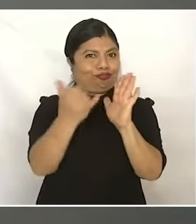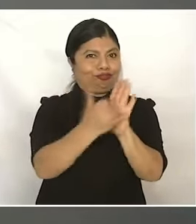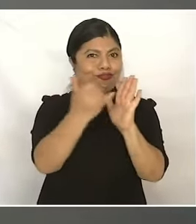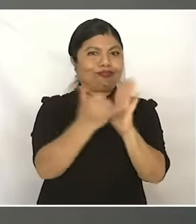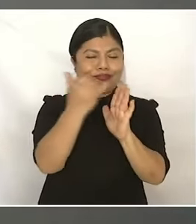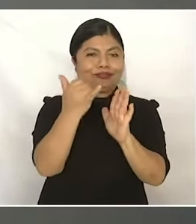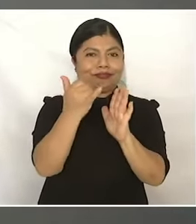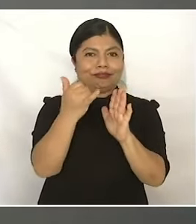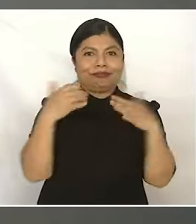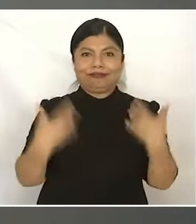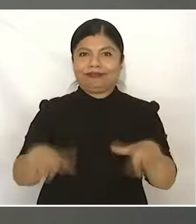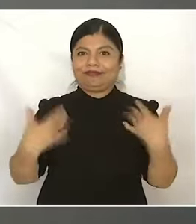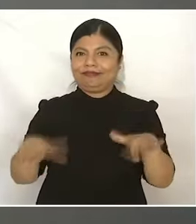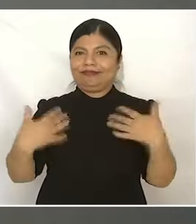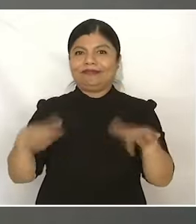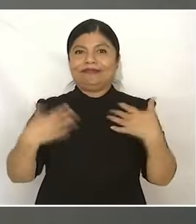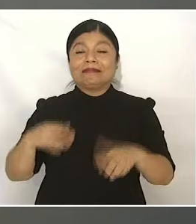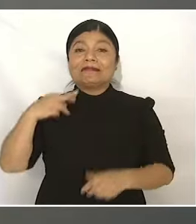15 meses.